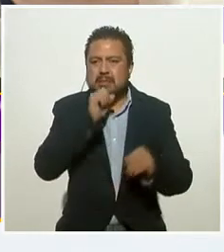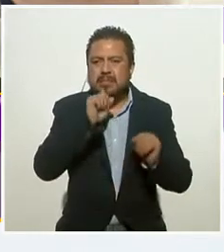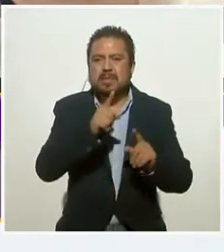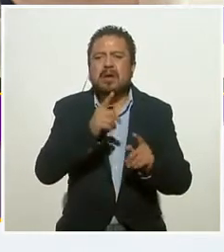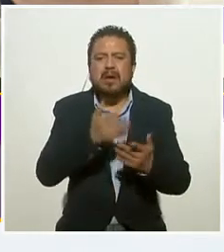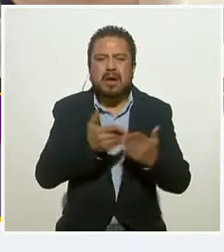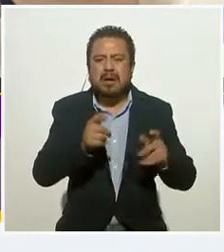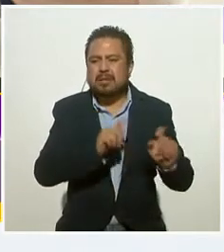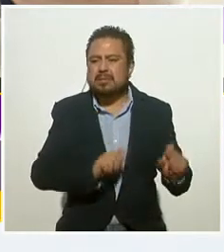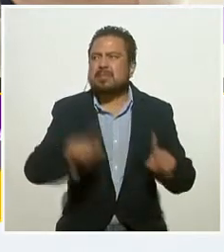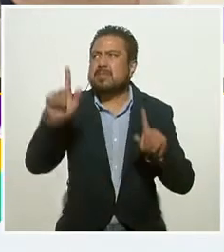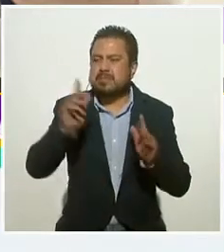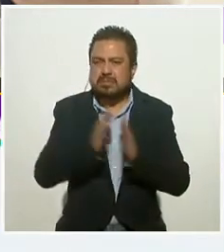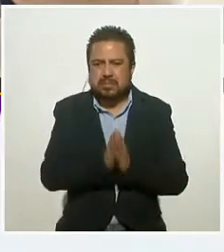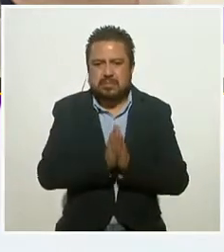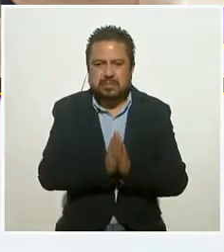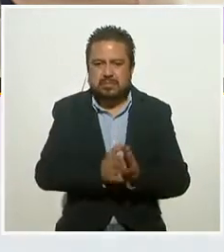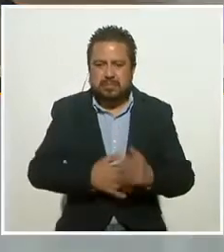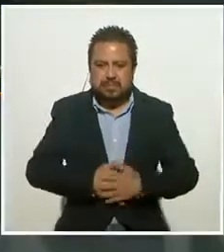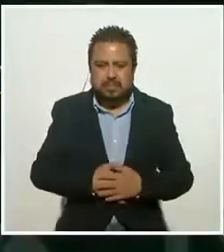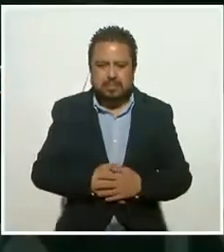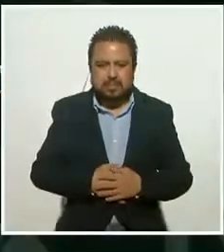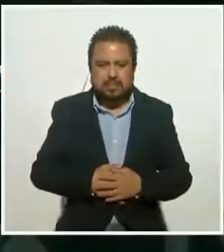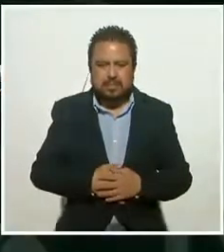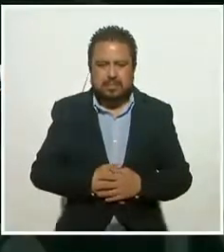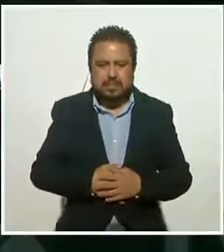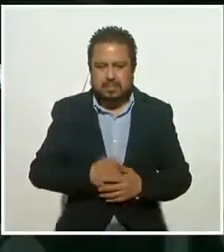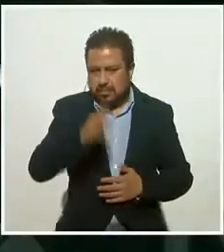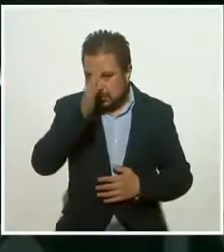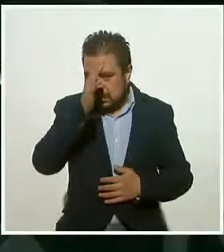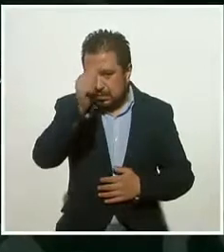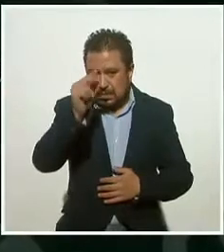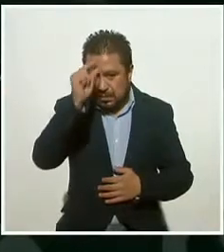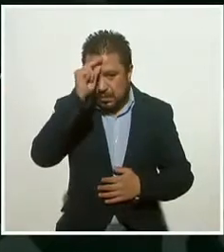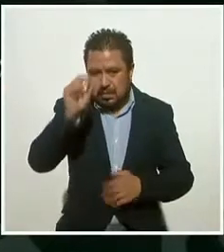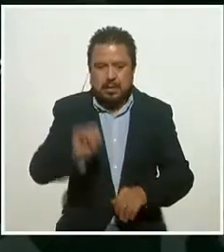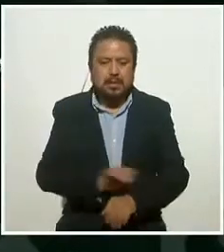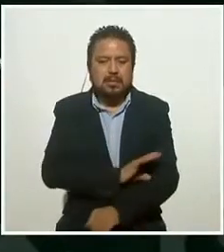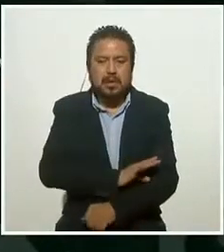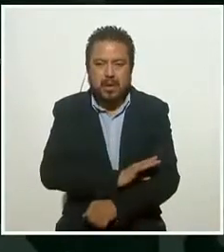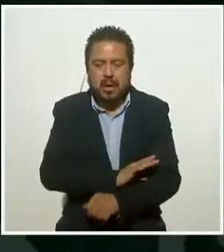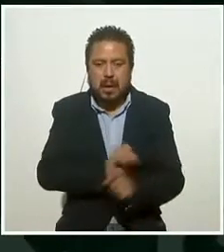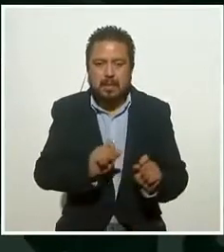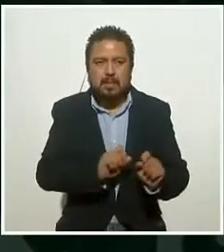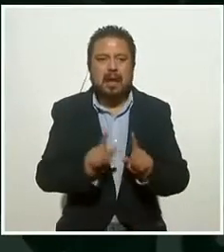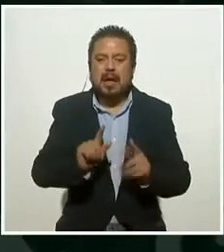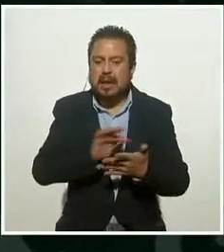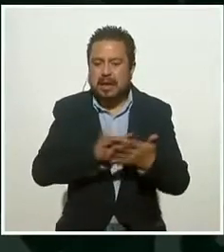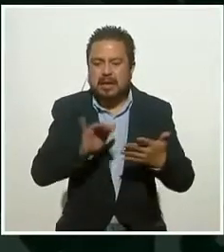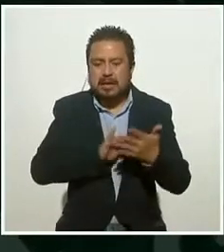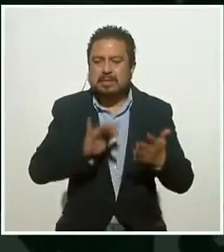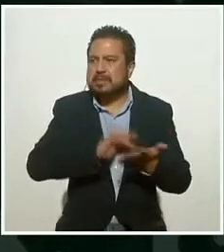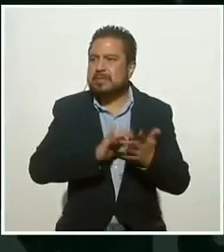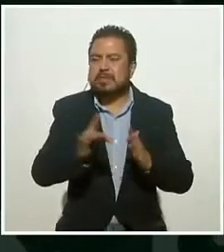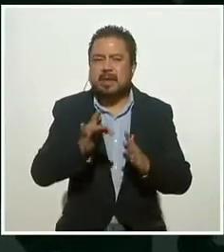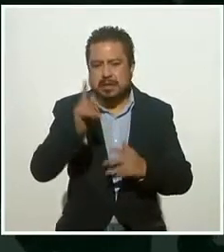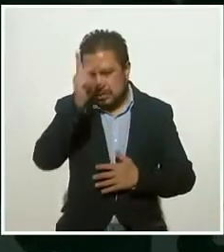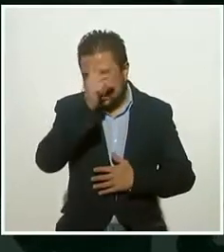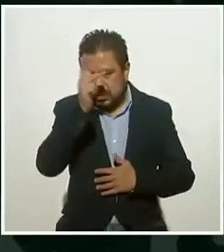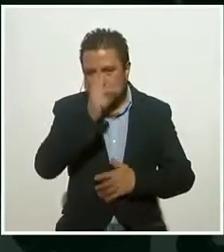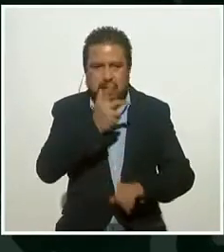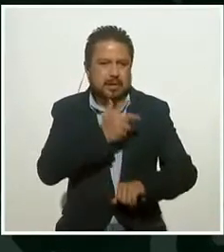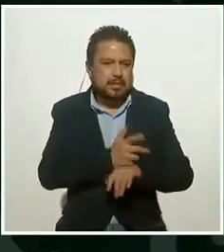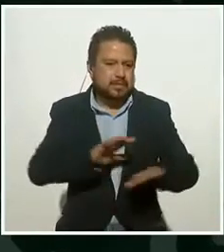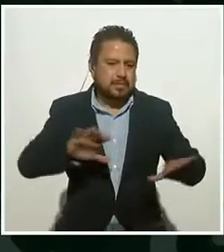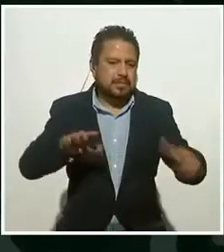siguiente cápsula, por favor. El concepto de inteligencia emocional aparece en la literatura gracias a los psicólogos